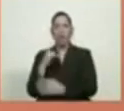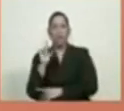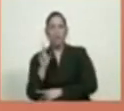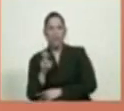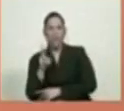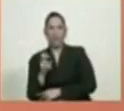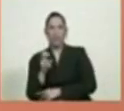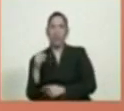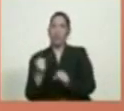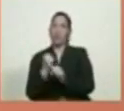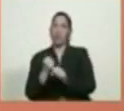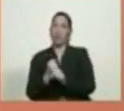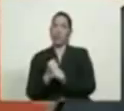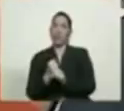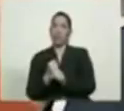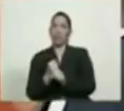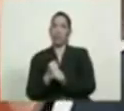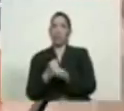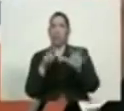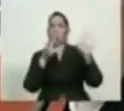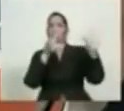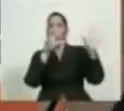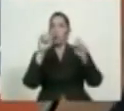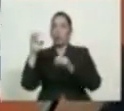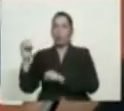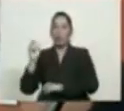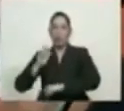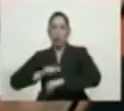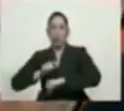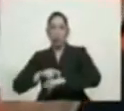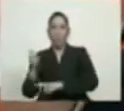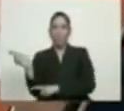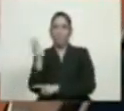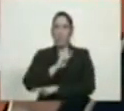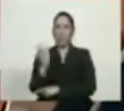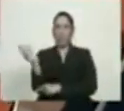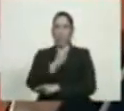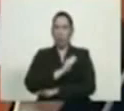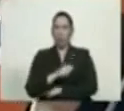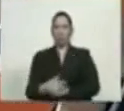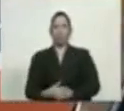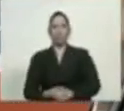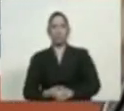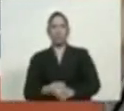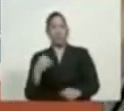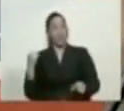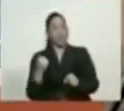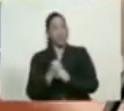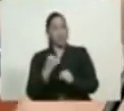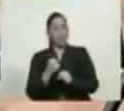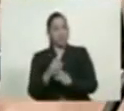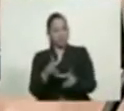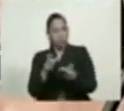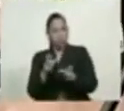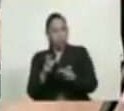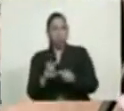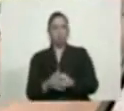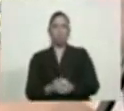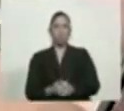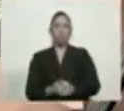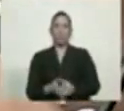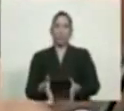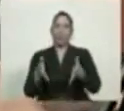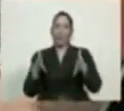entonces trabaja 800 horas mensuales. El salario de ese trabajador